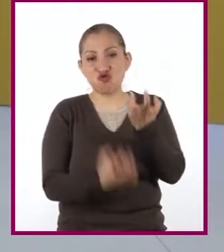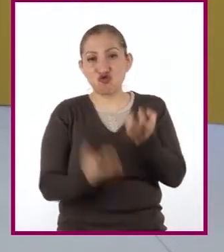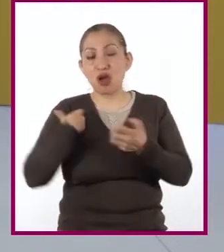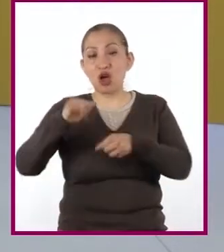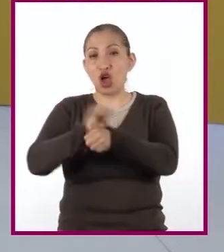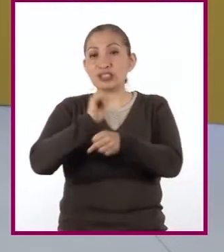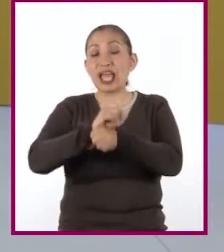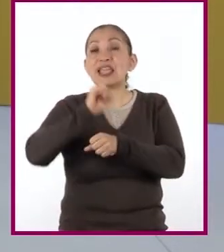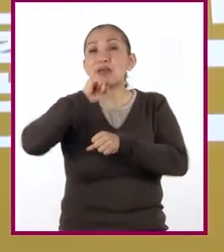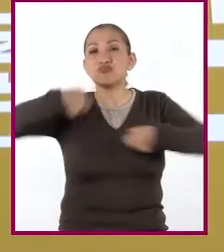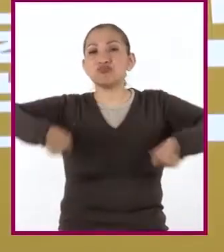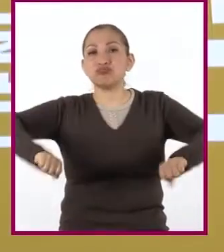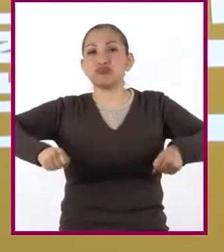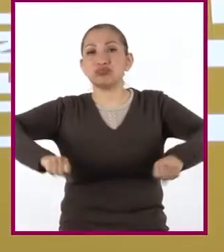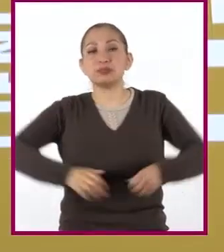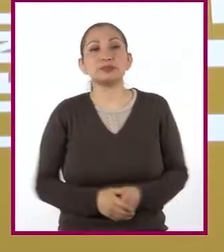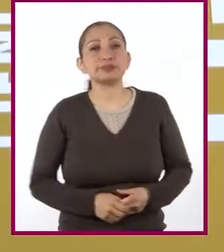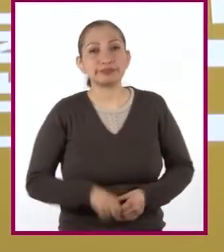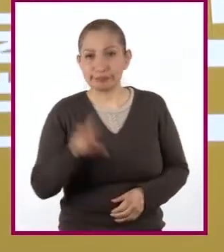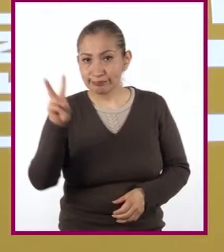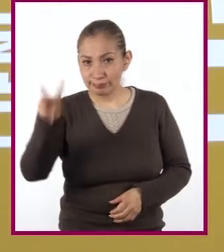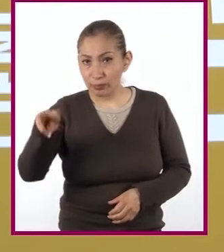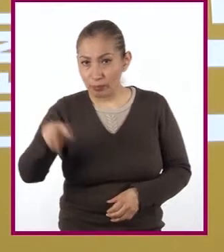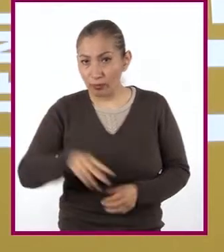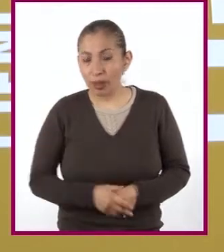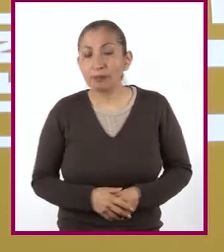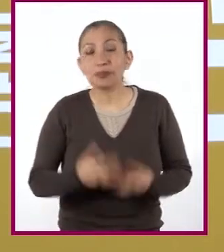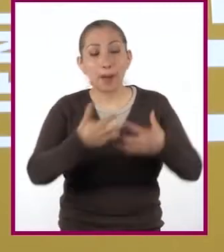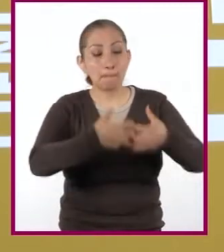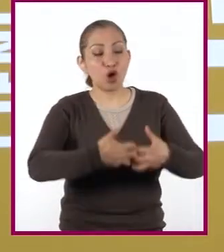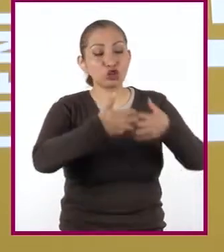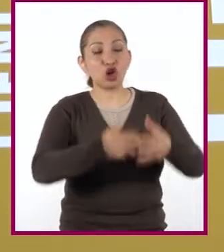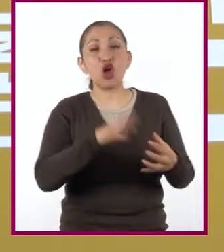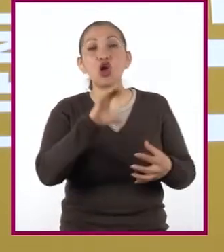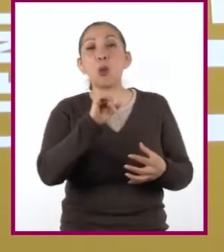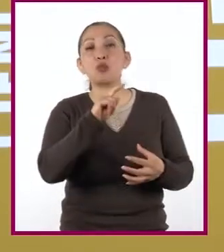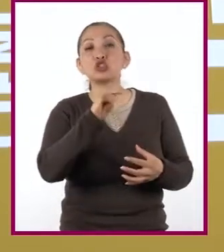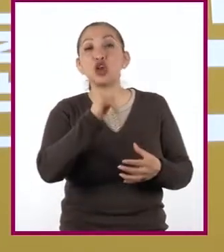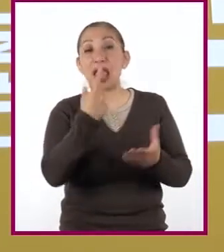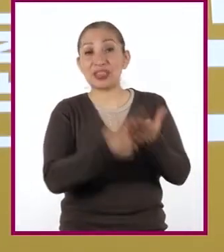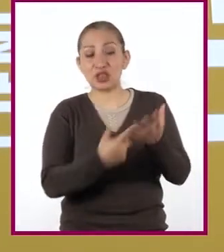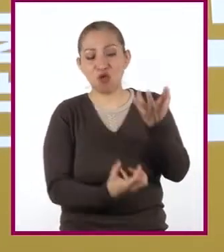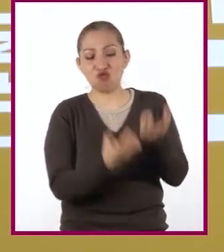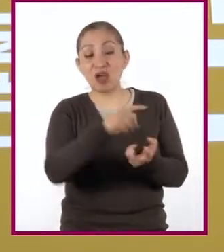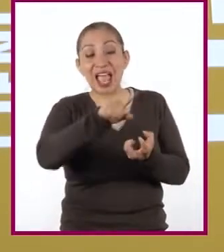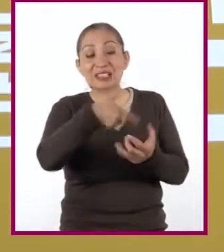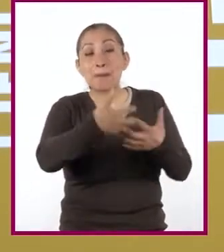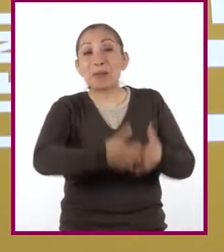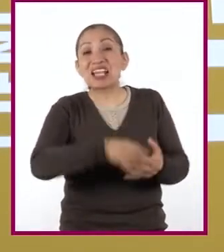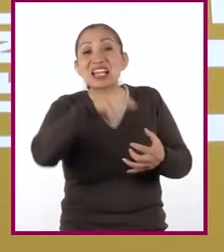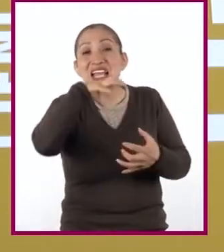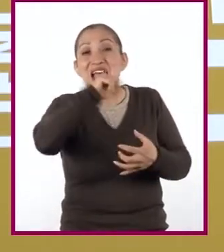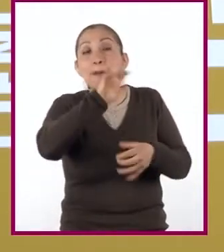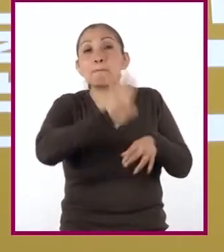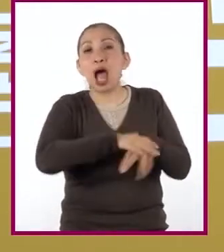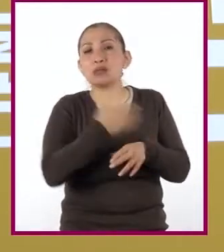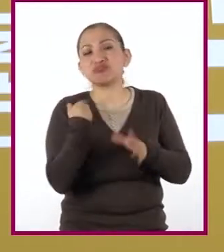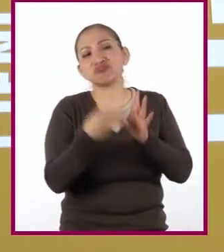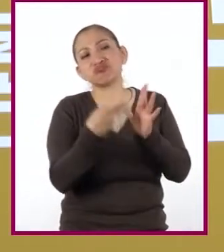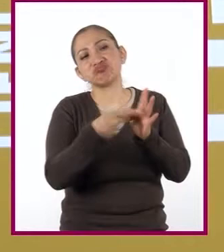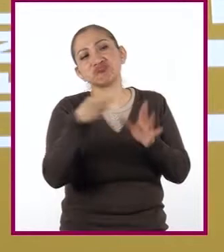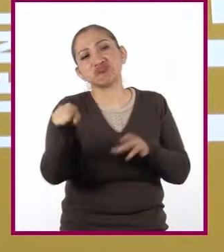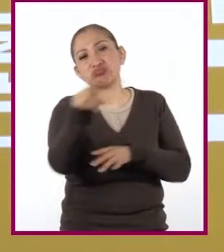y las motocicletas. Es correcto. Los motores de combustión interna son las máquinas térmicas más